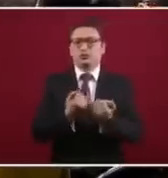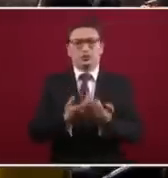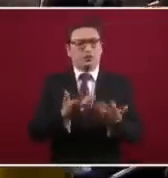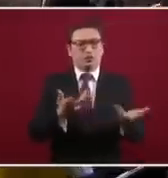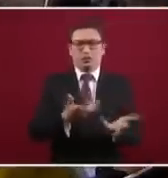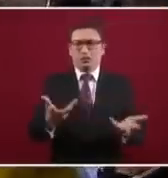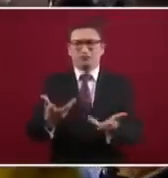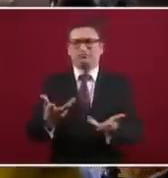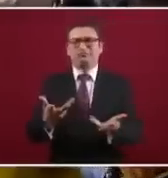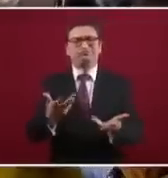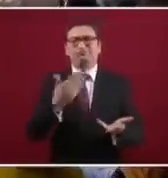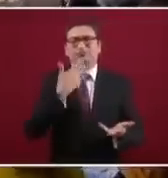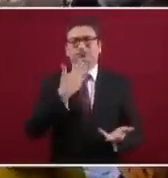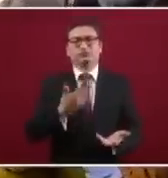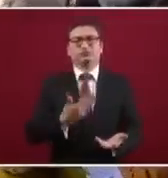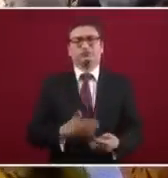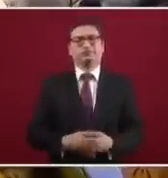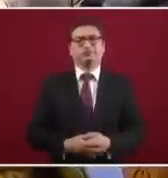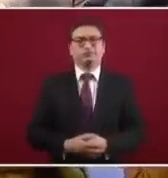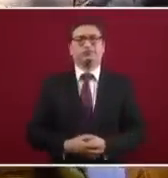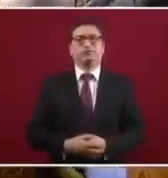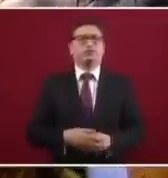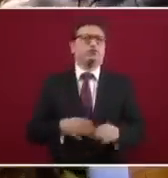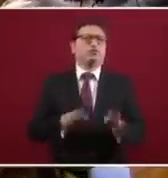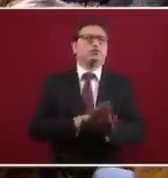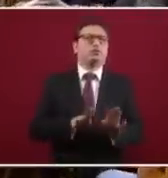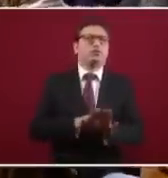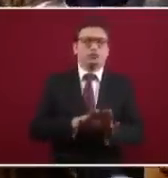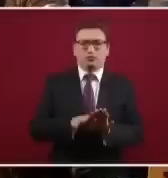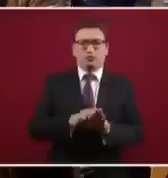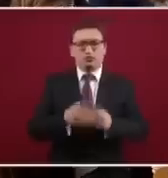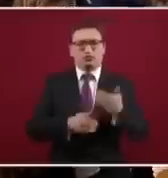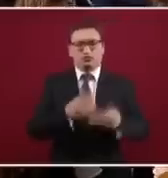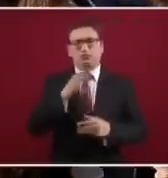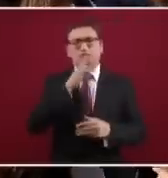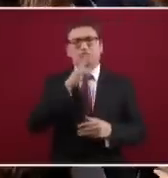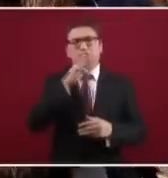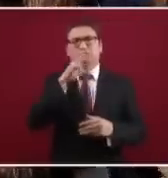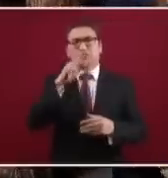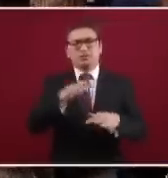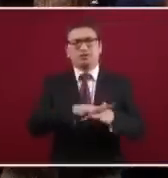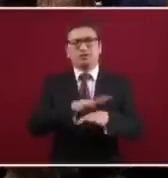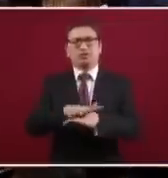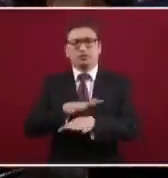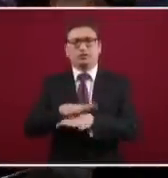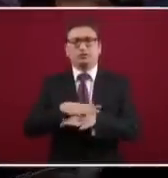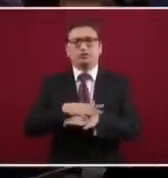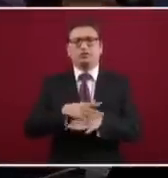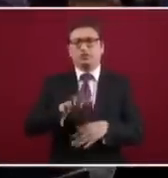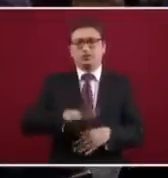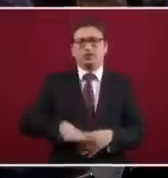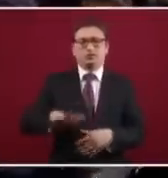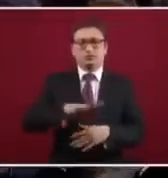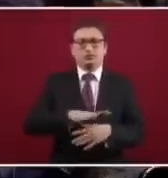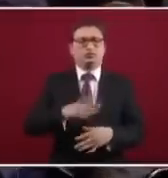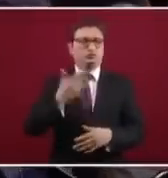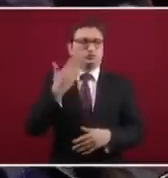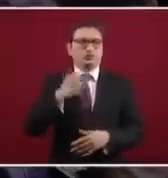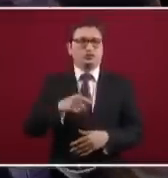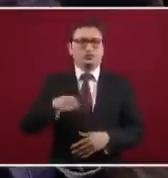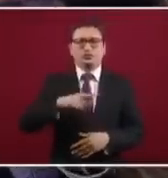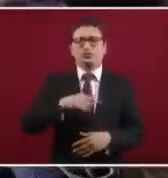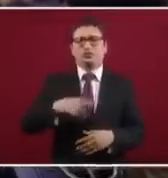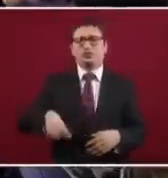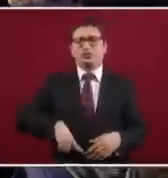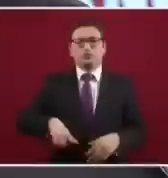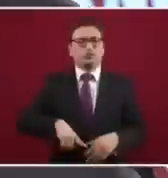cosas. Entonces, ¿cómo vamos a ir mejorando la función de